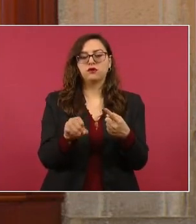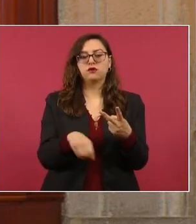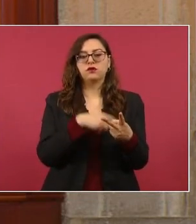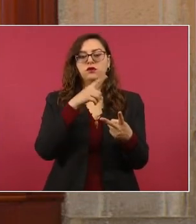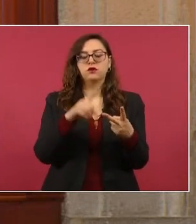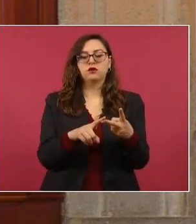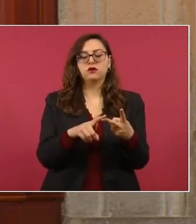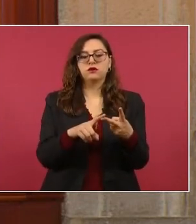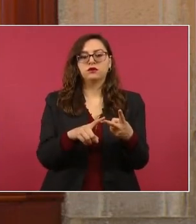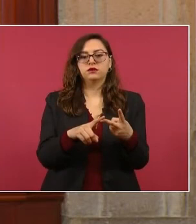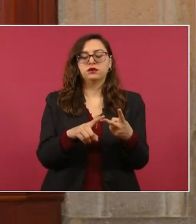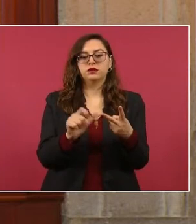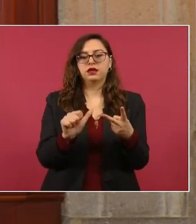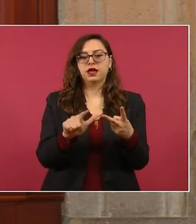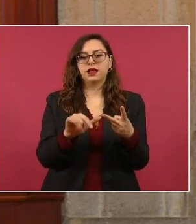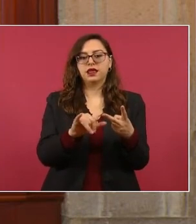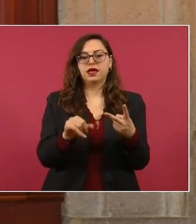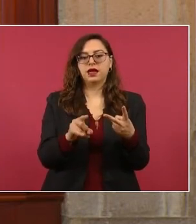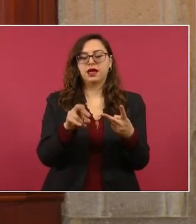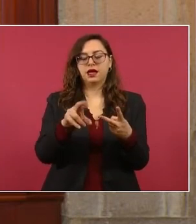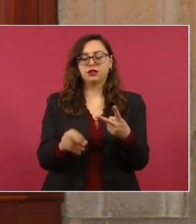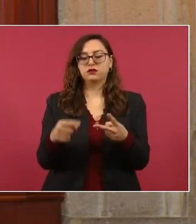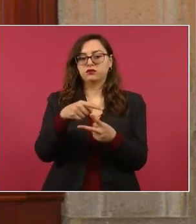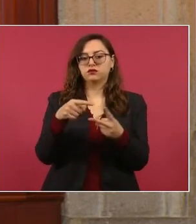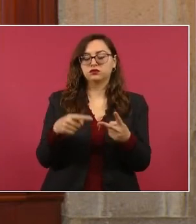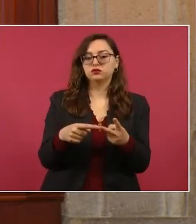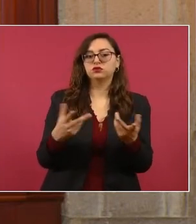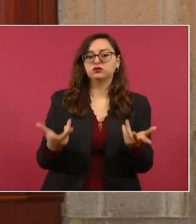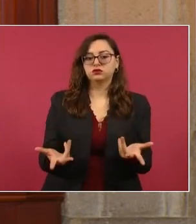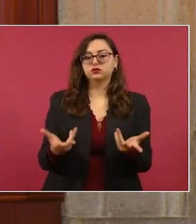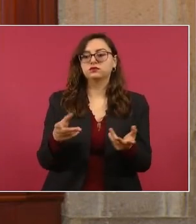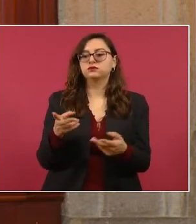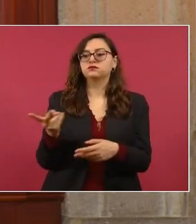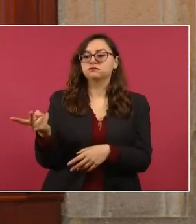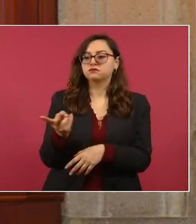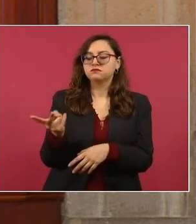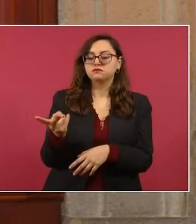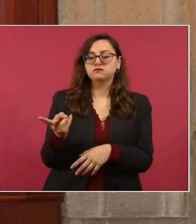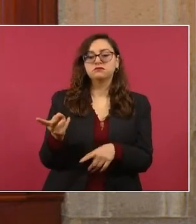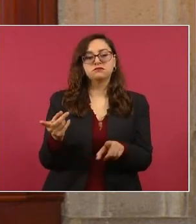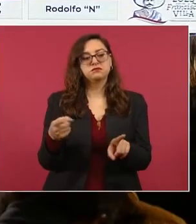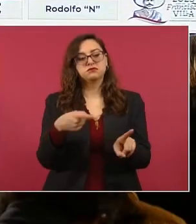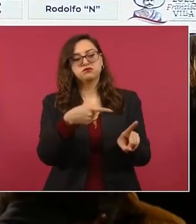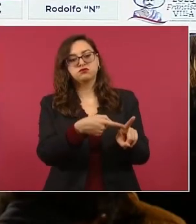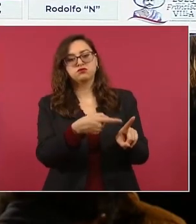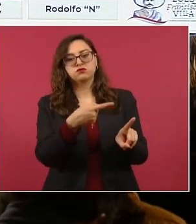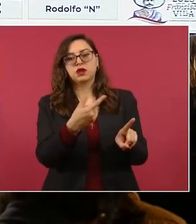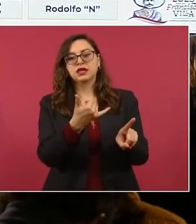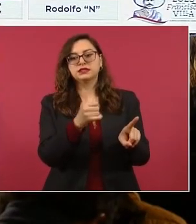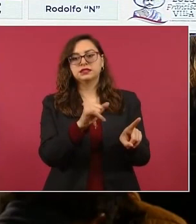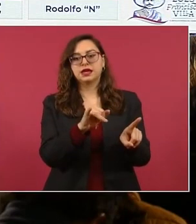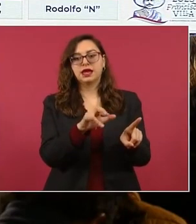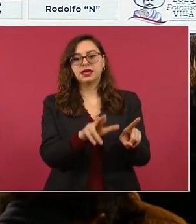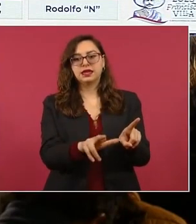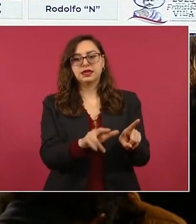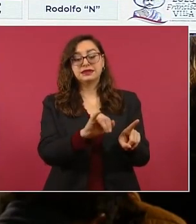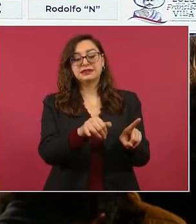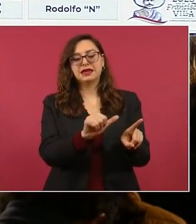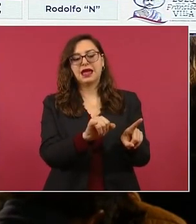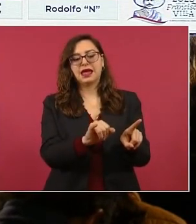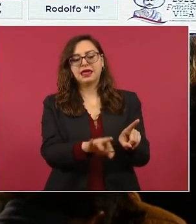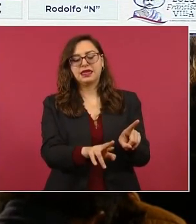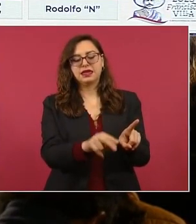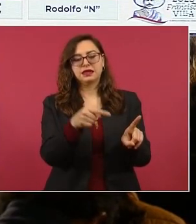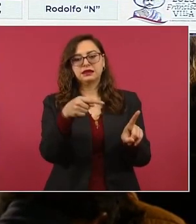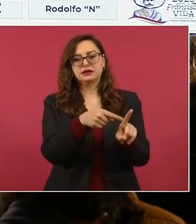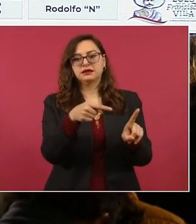Alejandro David N., ellos por homicidio calificado cometido en contra de Yair N., que era el dirigente de la Cámara Nacional